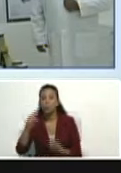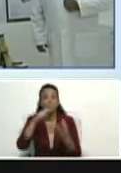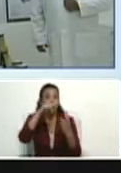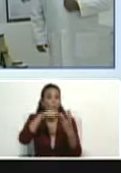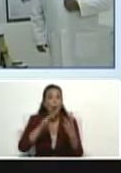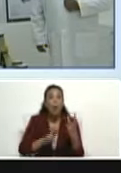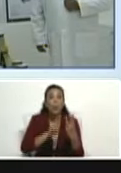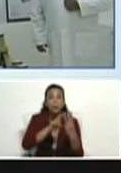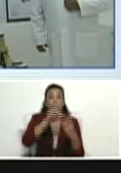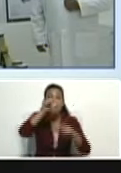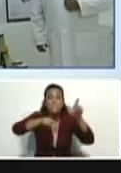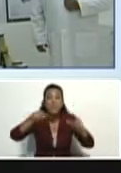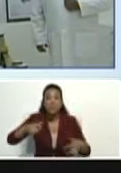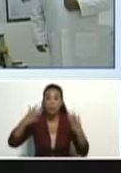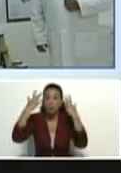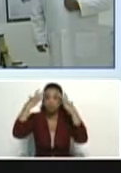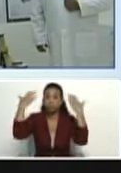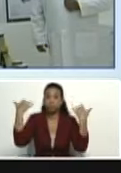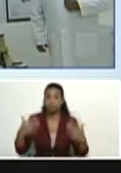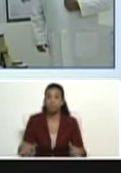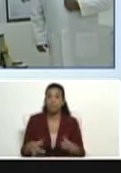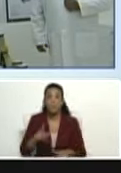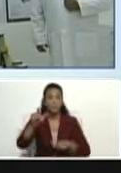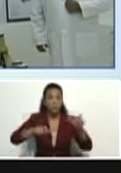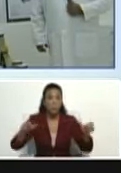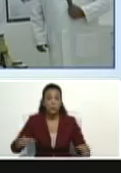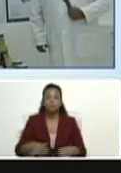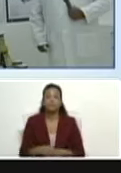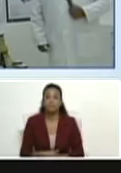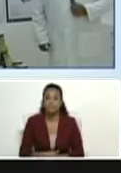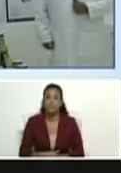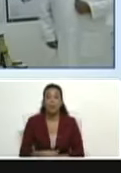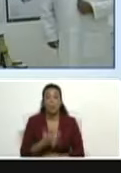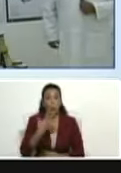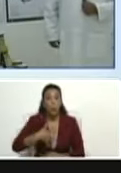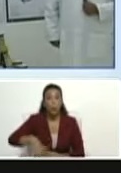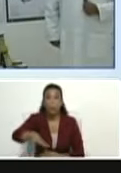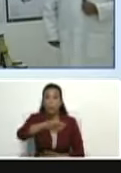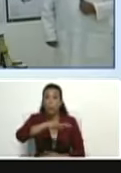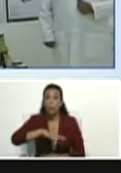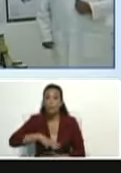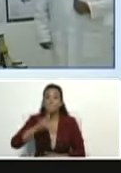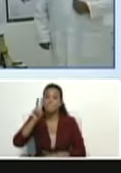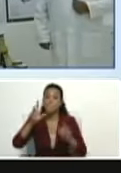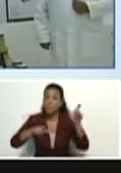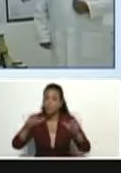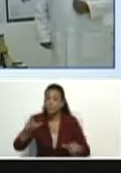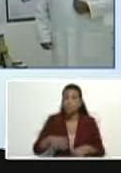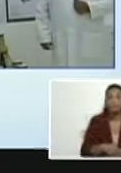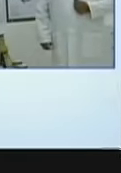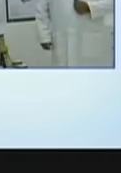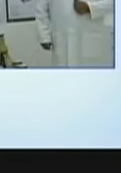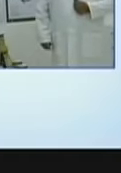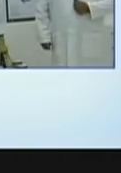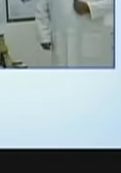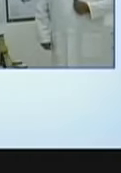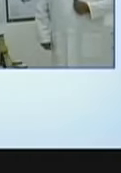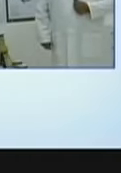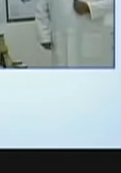al encuentro del alma buena y del fuego sagrado venezolano. Esto es una maravilla.